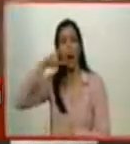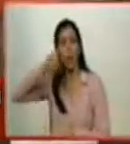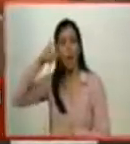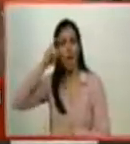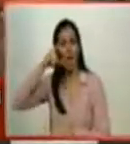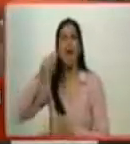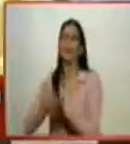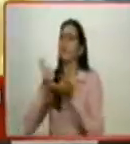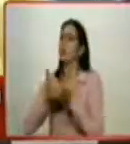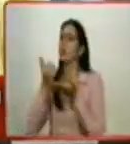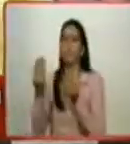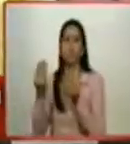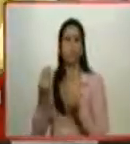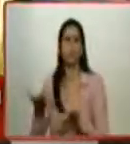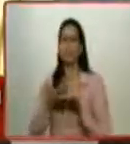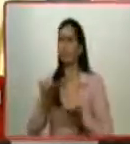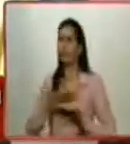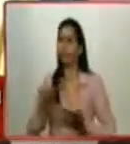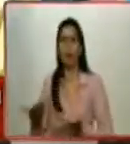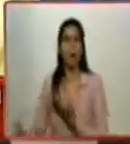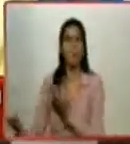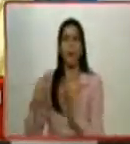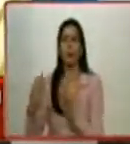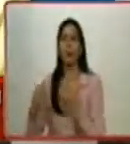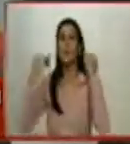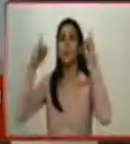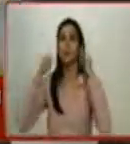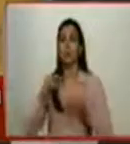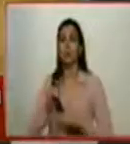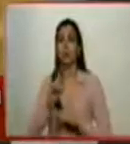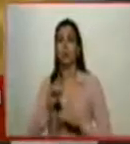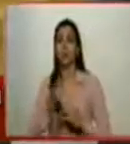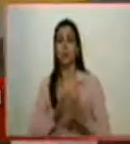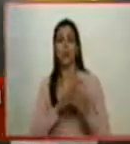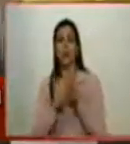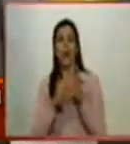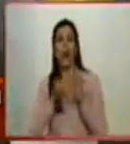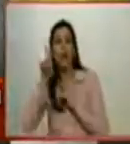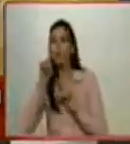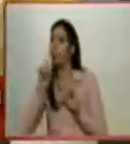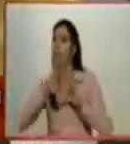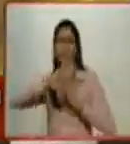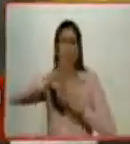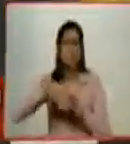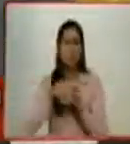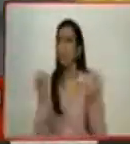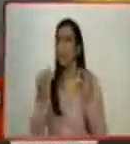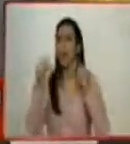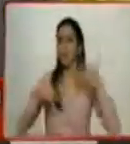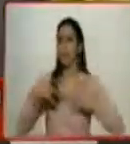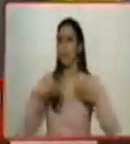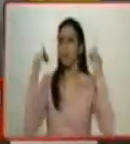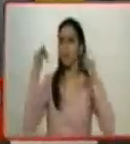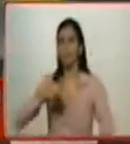nos ha ayudado, ha colaborado bastante con la parranda, no con Barrio Arriba, sino con toda la parranda que hacen existencia aquí en